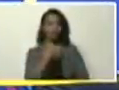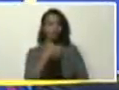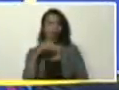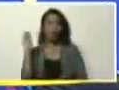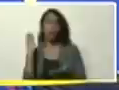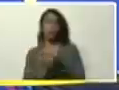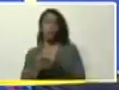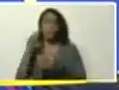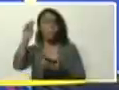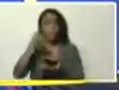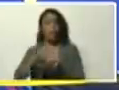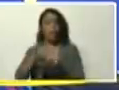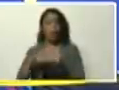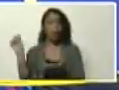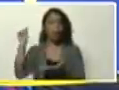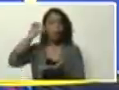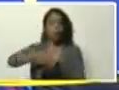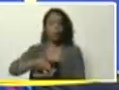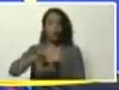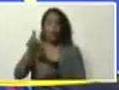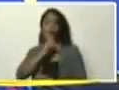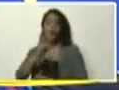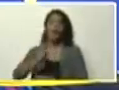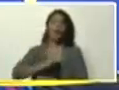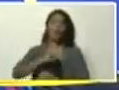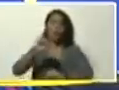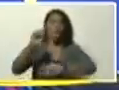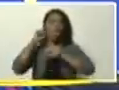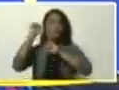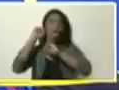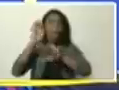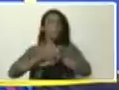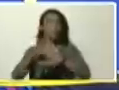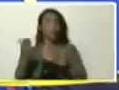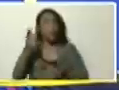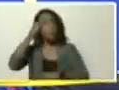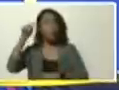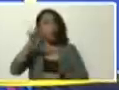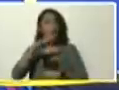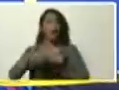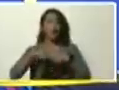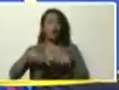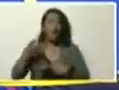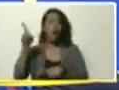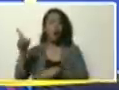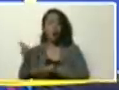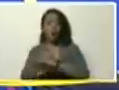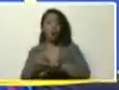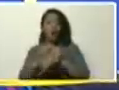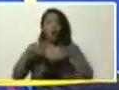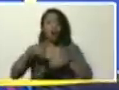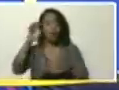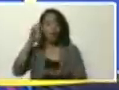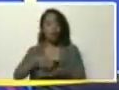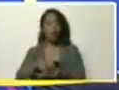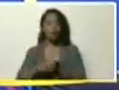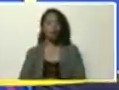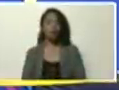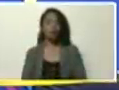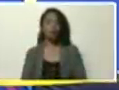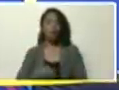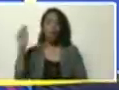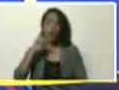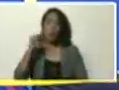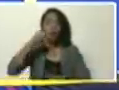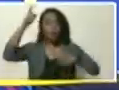colocar a Miranda como epicentro del odio y de la guarimba, porque el pueblo y la revolución estaban gobernando este Estado. Nunca